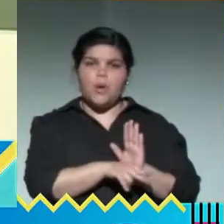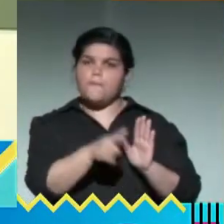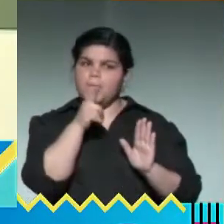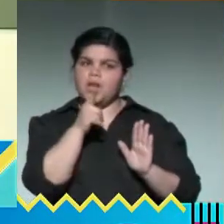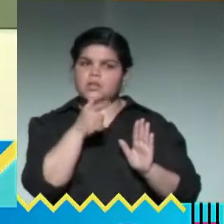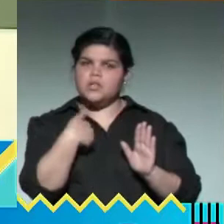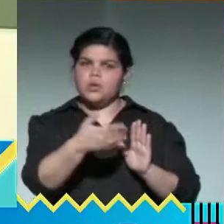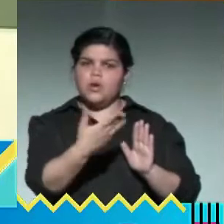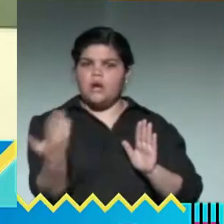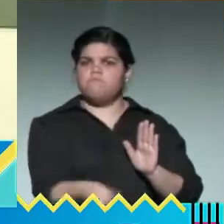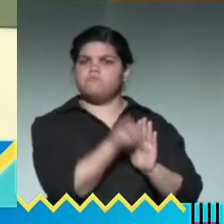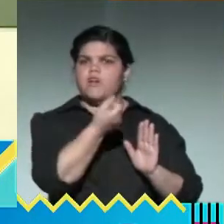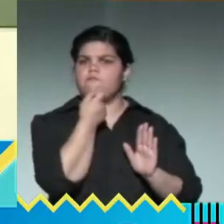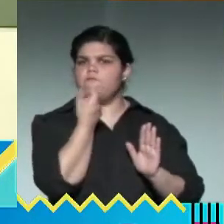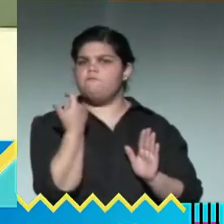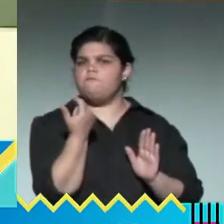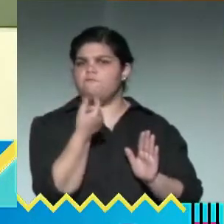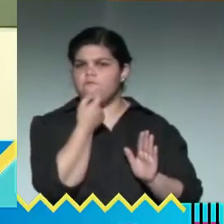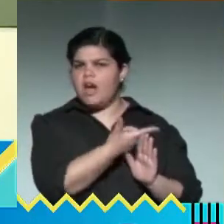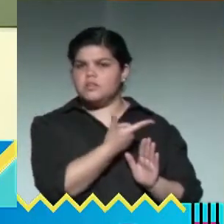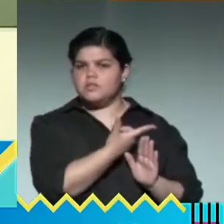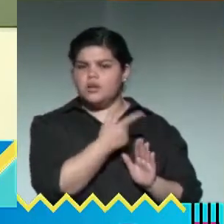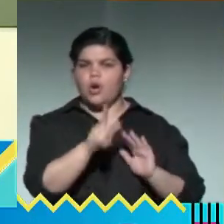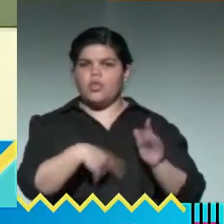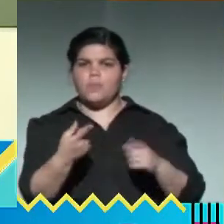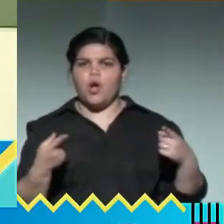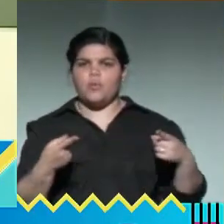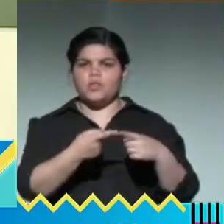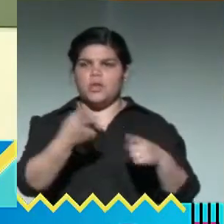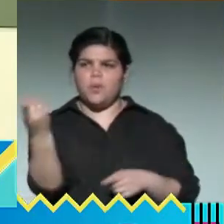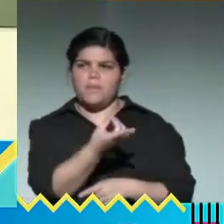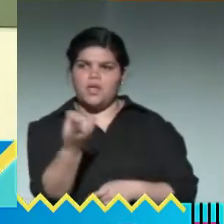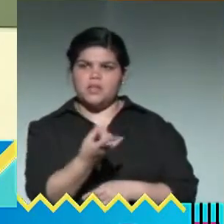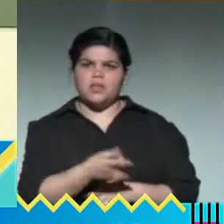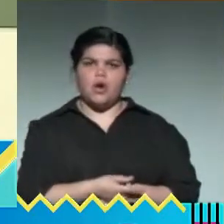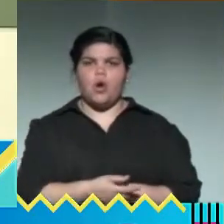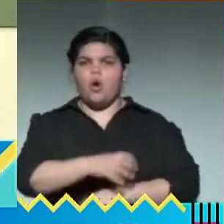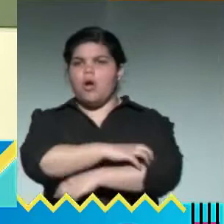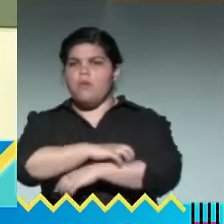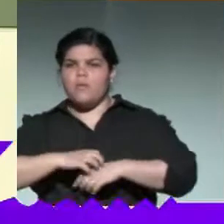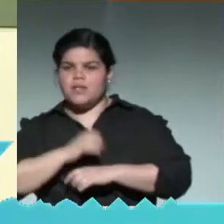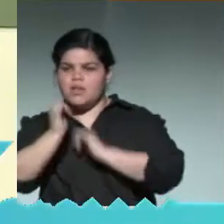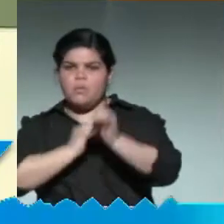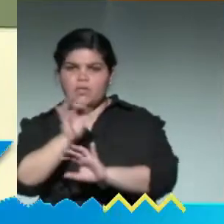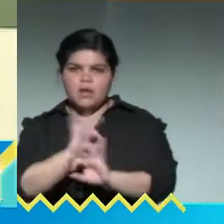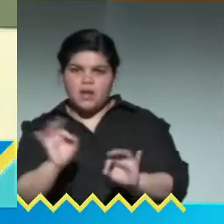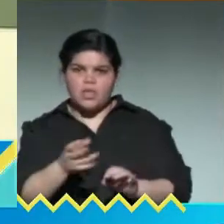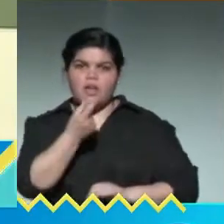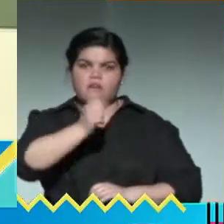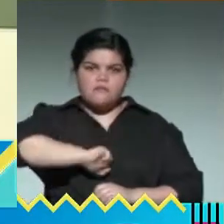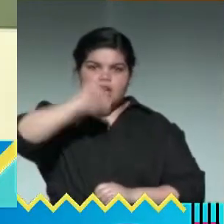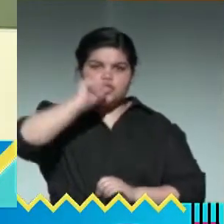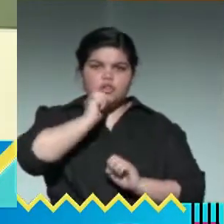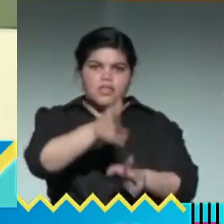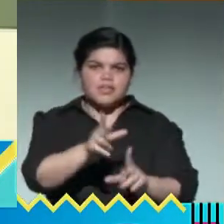posibles y que no lo eran, o que eran mentirosos respecto a las metas, o que escondían la pobreza, o que escondían la inflación. Por supuesto que